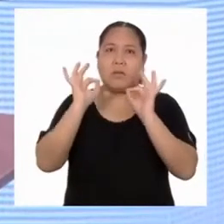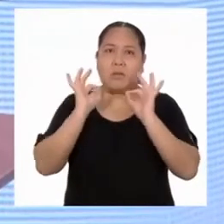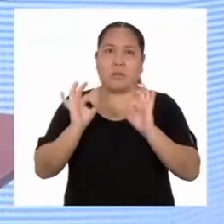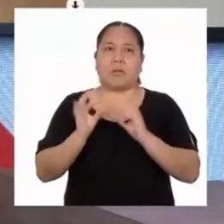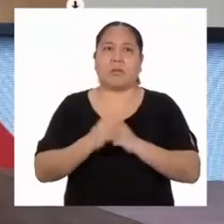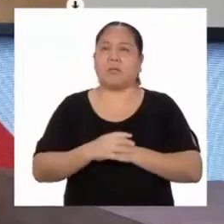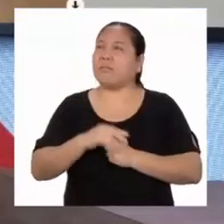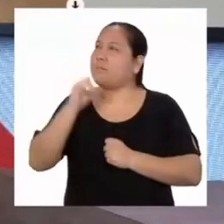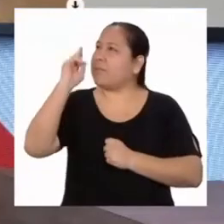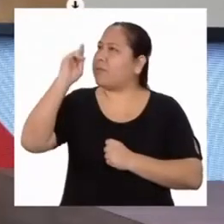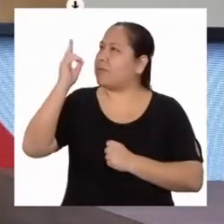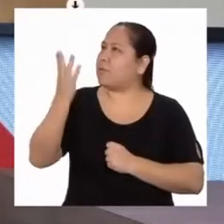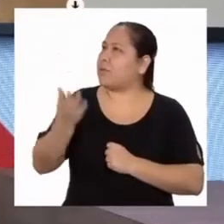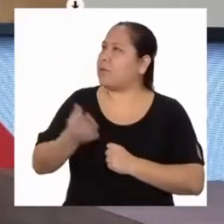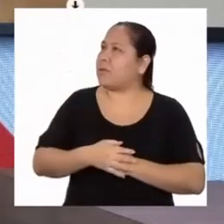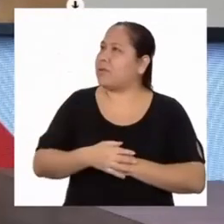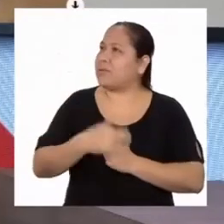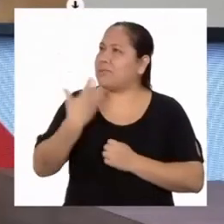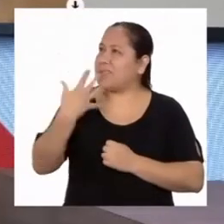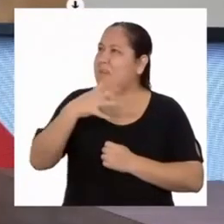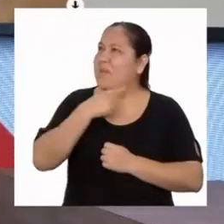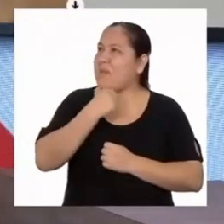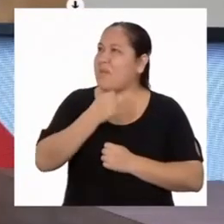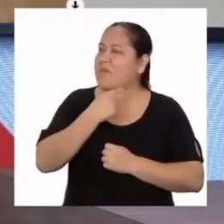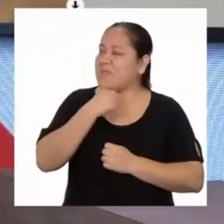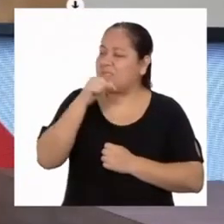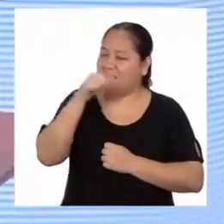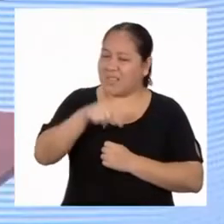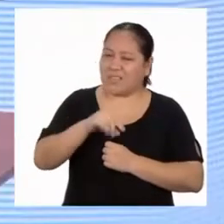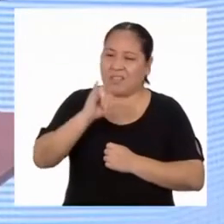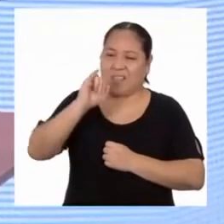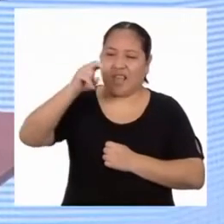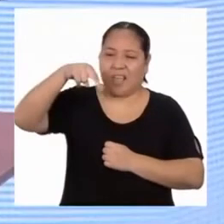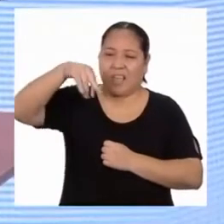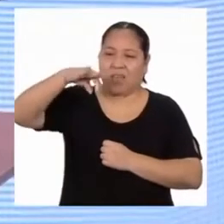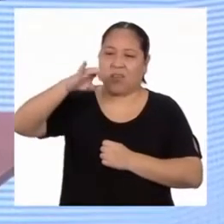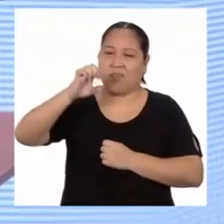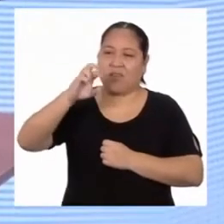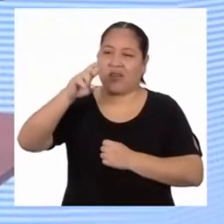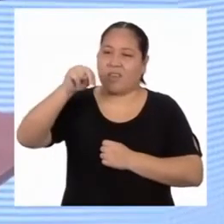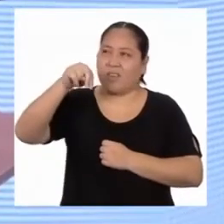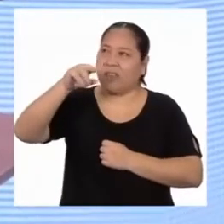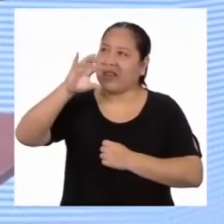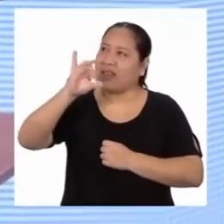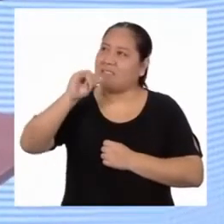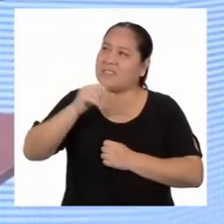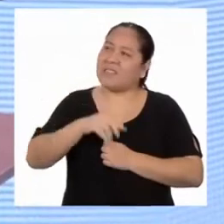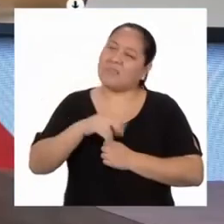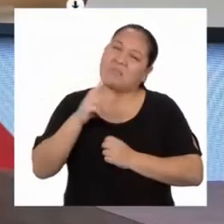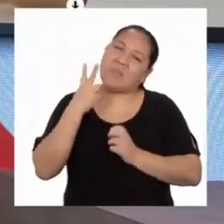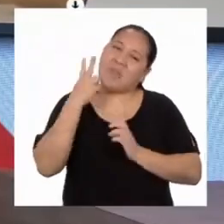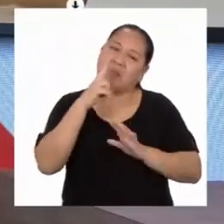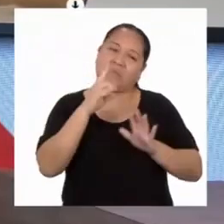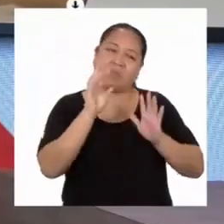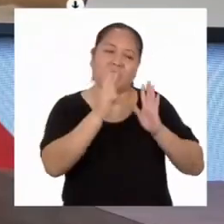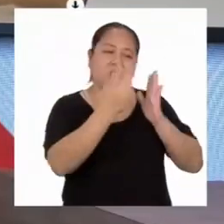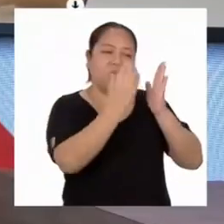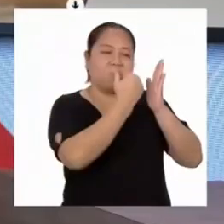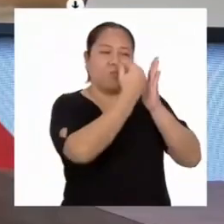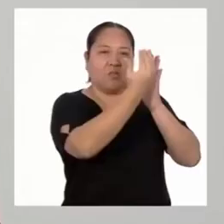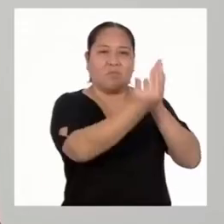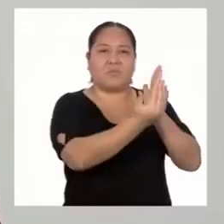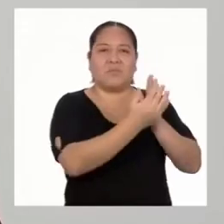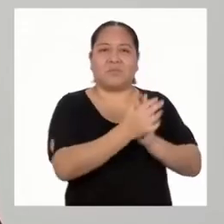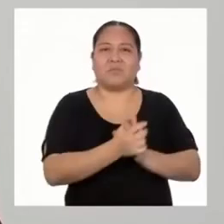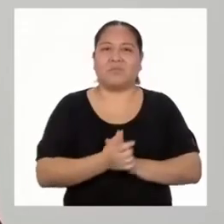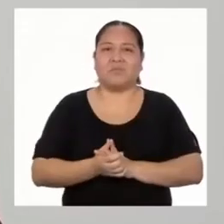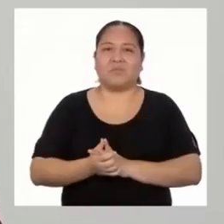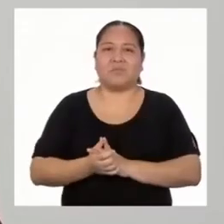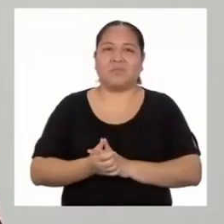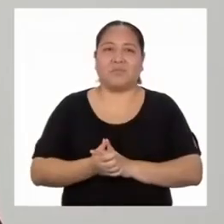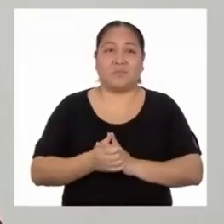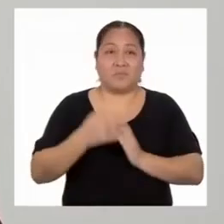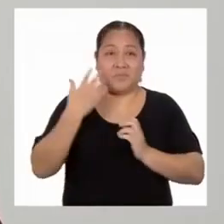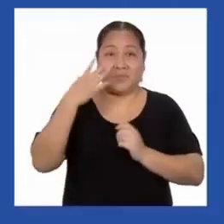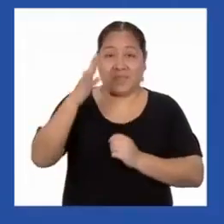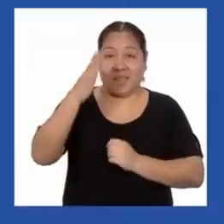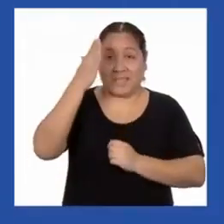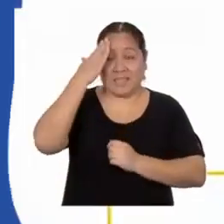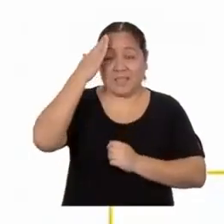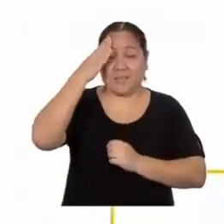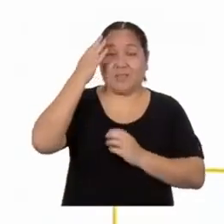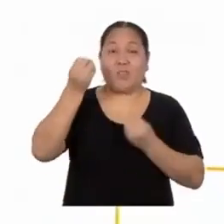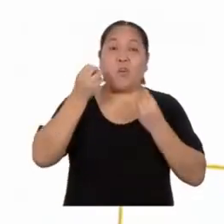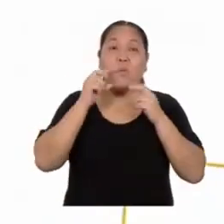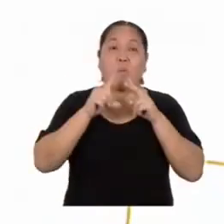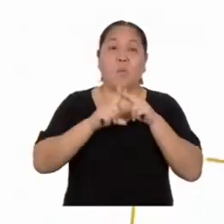Profesora, ya me gustó esto de las inferencias. Vamos a ver el segundo texto. Sigamos. Ya saben cómo